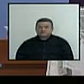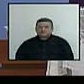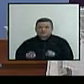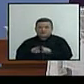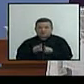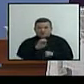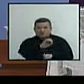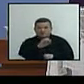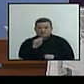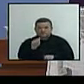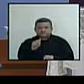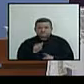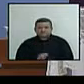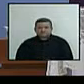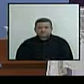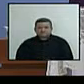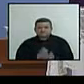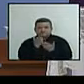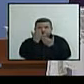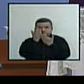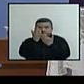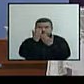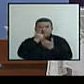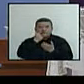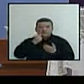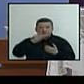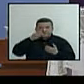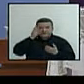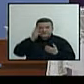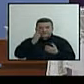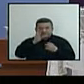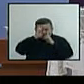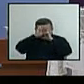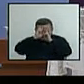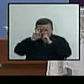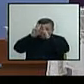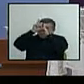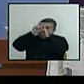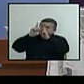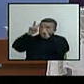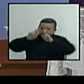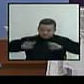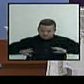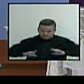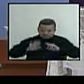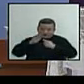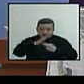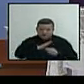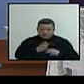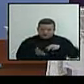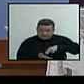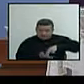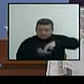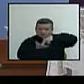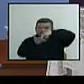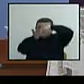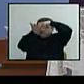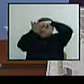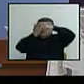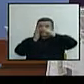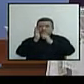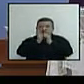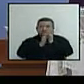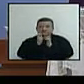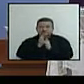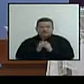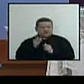Hermanas y hermanos, pidamos al Padre que honra con su gloria al que lo sirve, que escuche la súplica